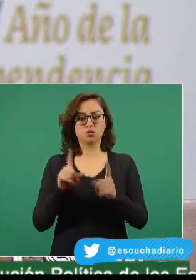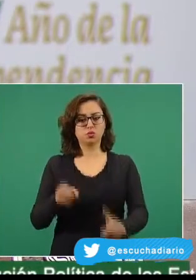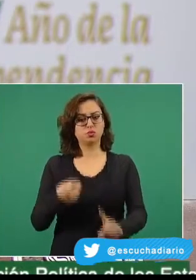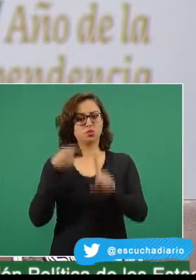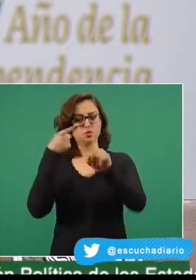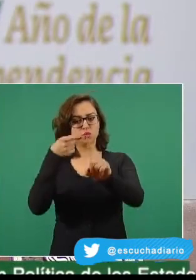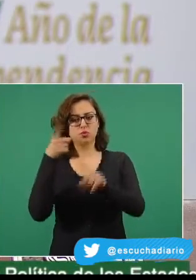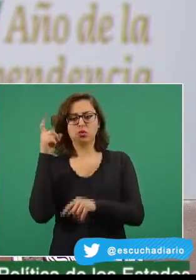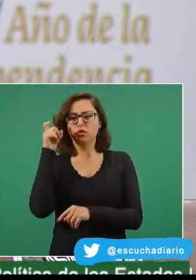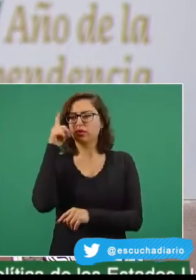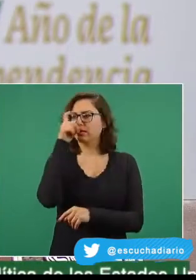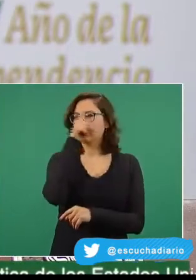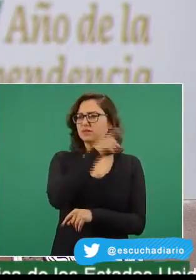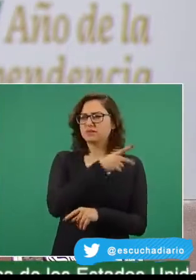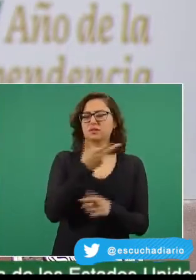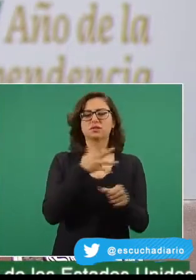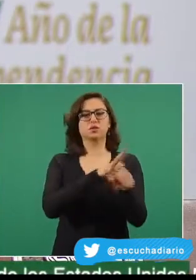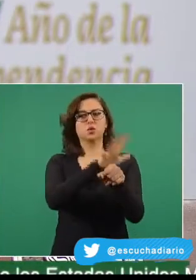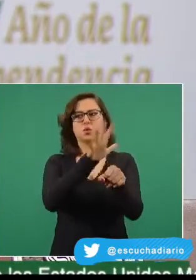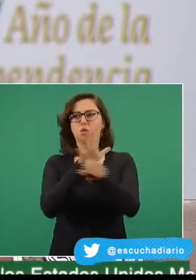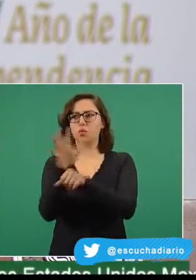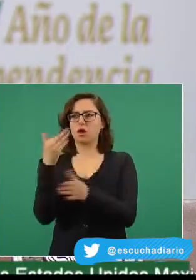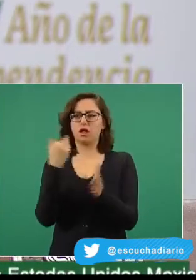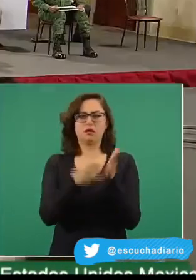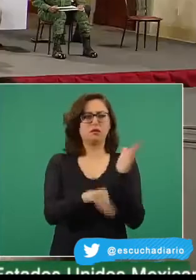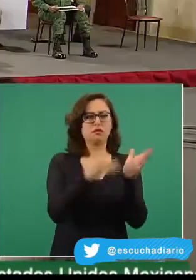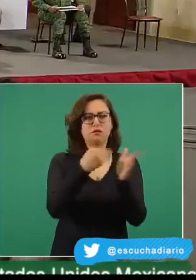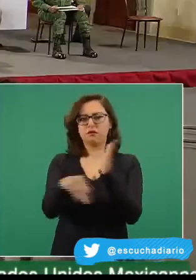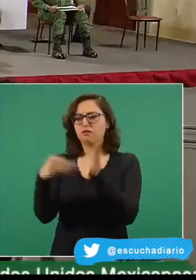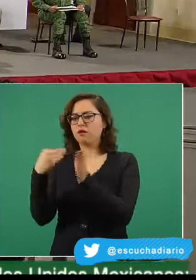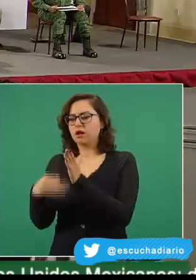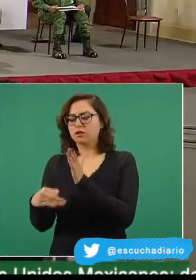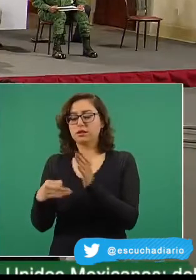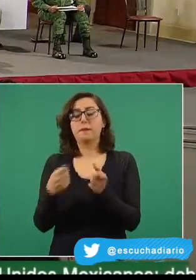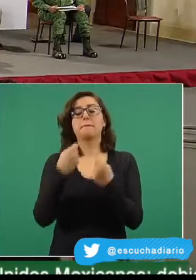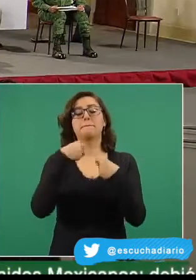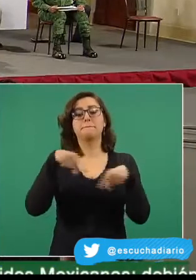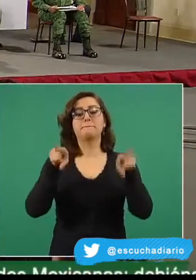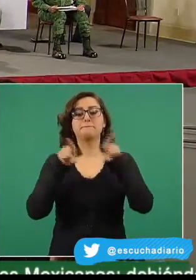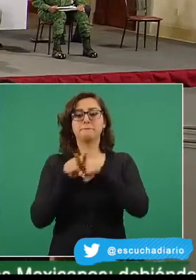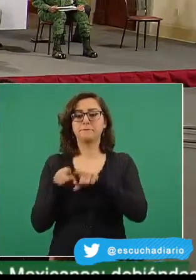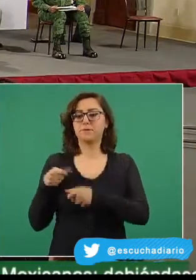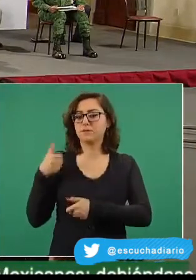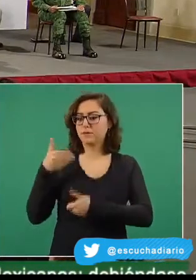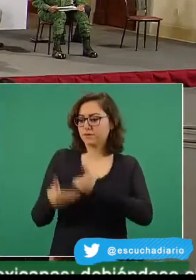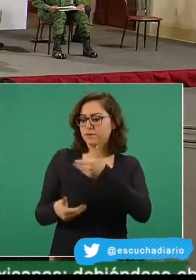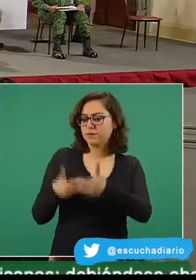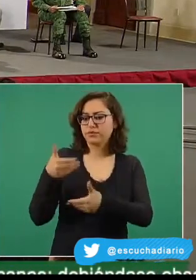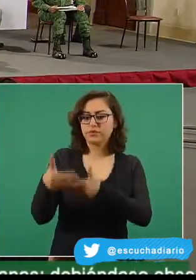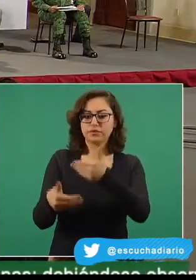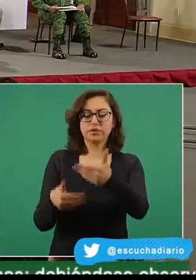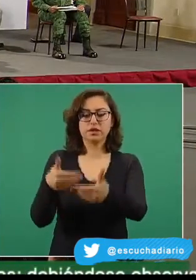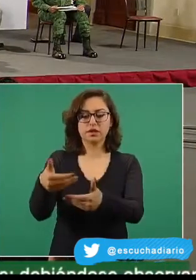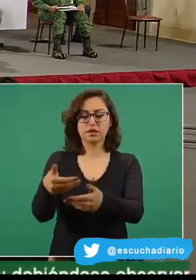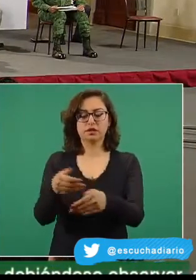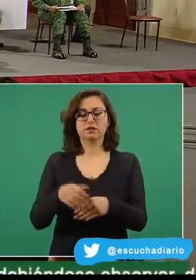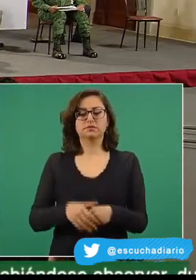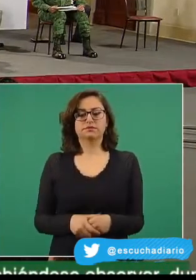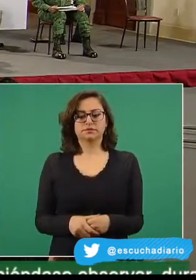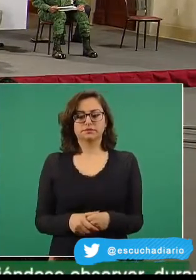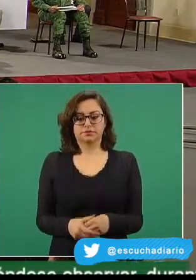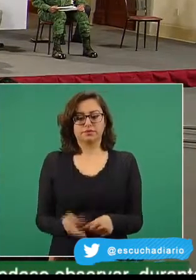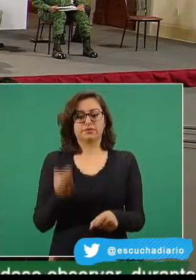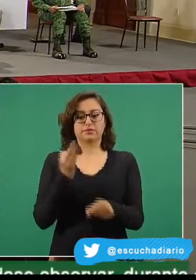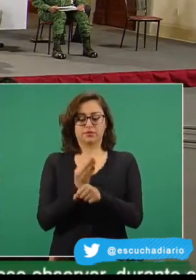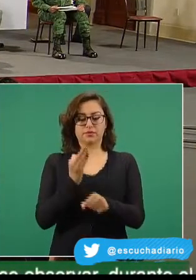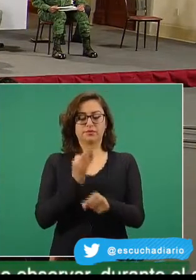equipos de prepago para realizar delitos. Los datos personales y biométricos los definirá el Instituto de Telecomunicaciones, aunque el